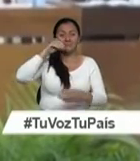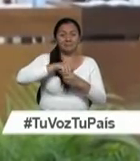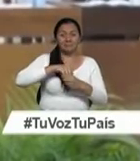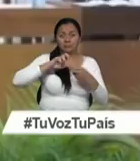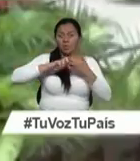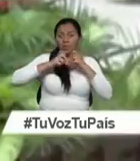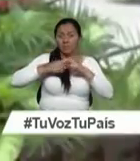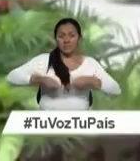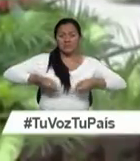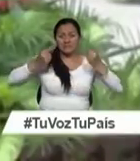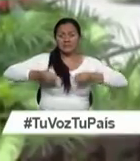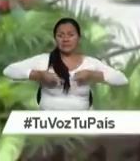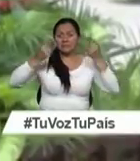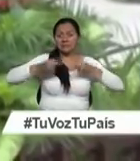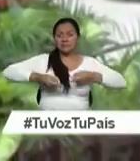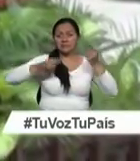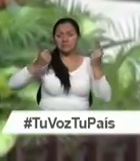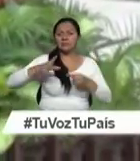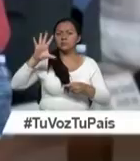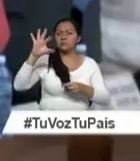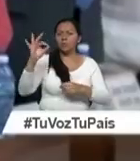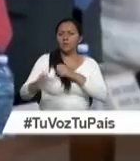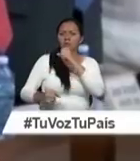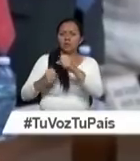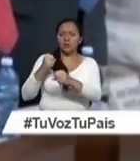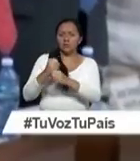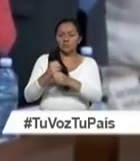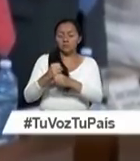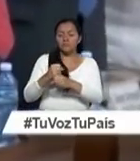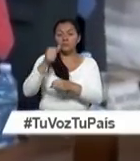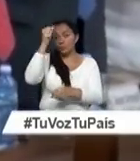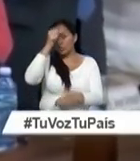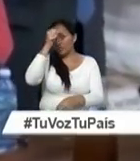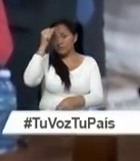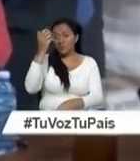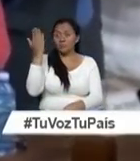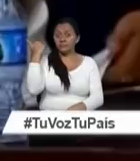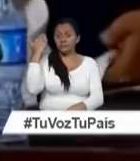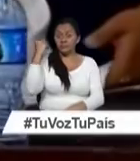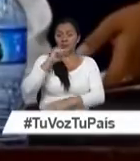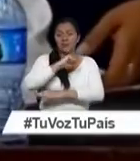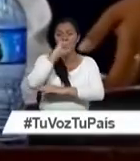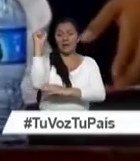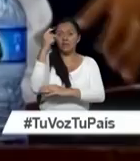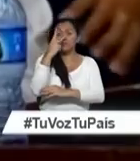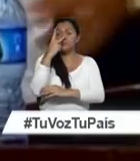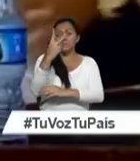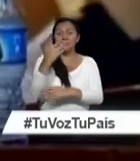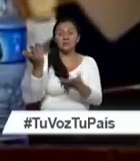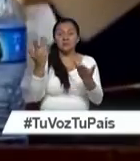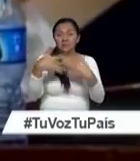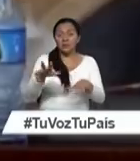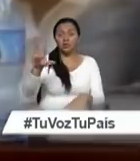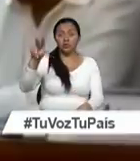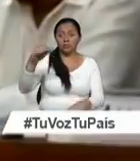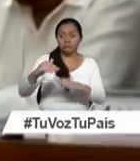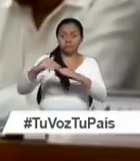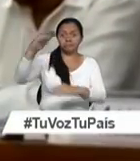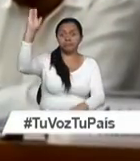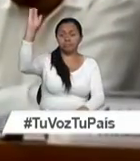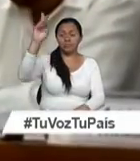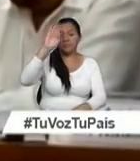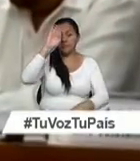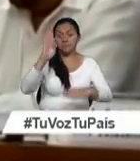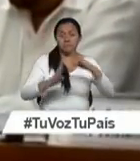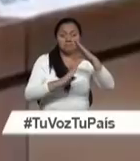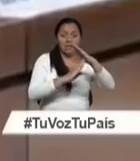de 5 décadas. Tras el triunfo del no en el plebiscito del pasado domingo que buscaba refrendar los acuerdos de paz entre el